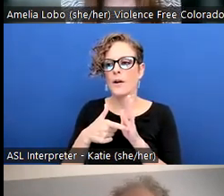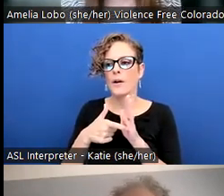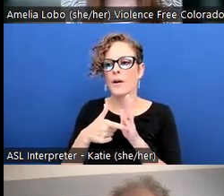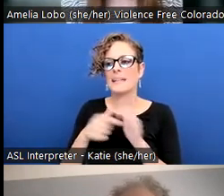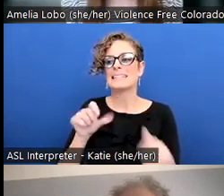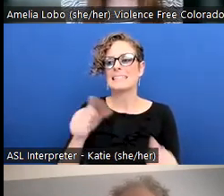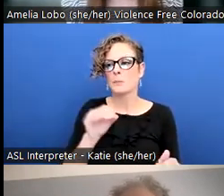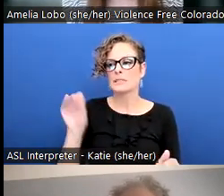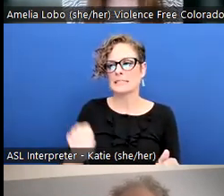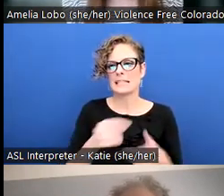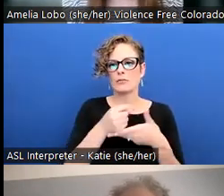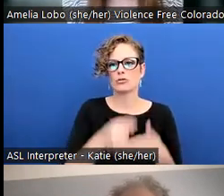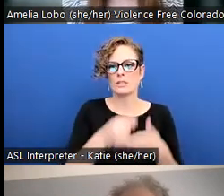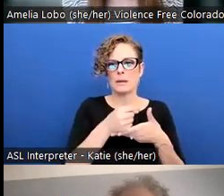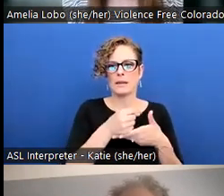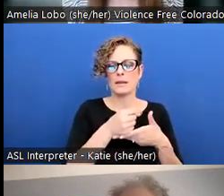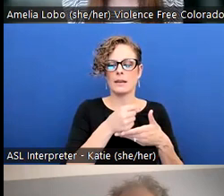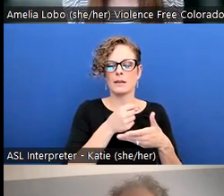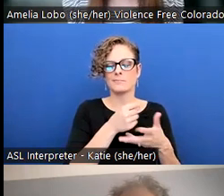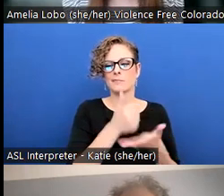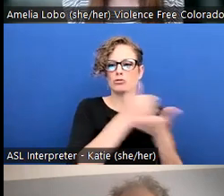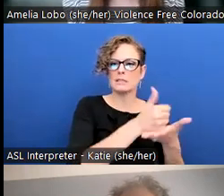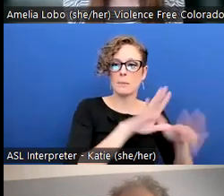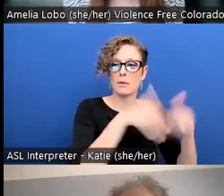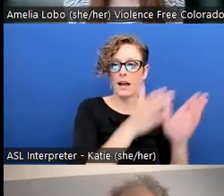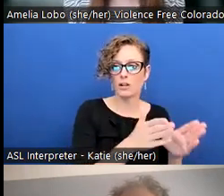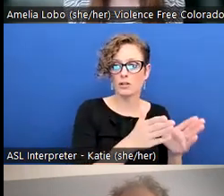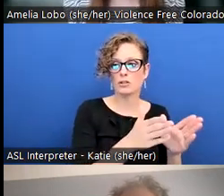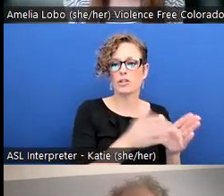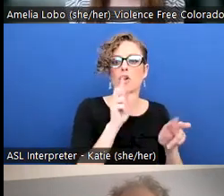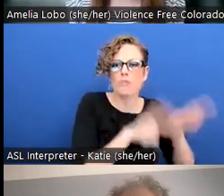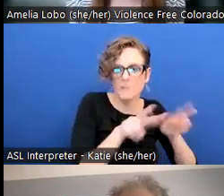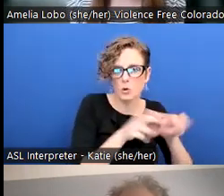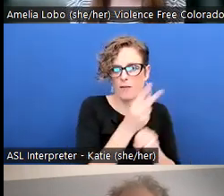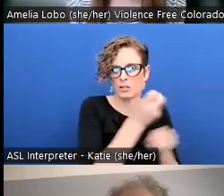Y también cada 2 años van a tener que evaluar